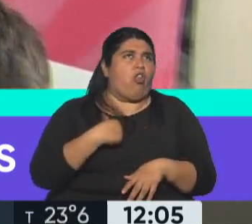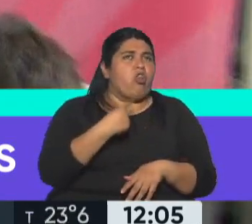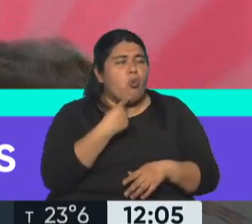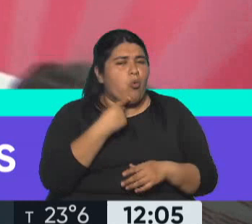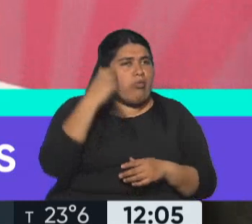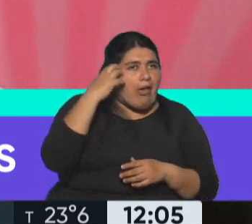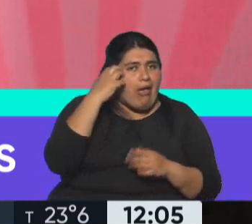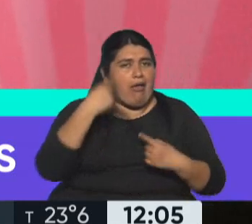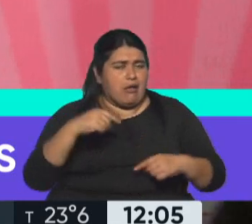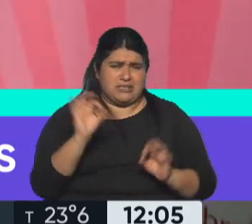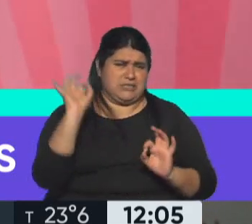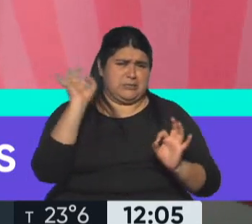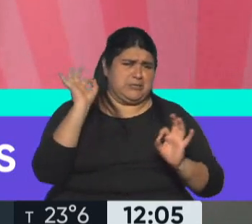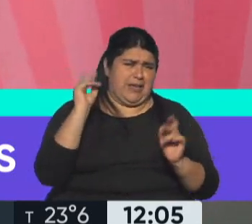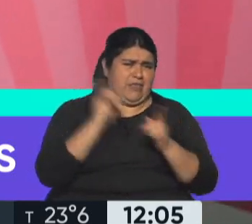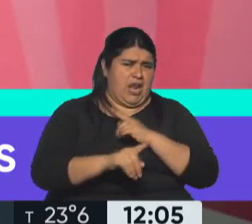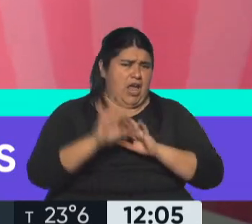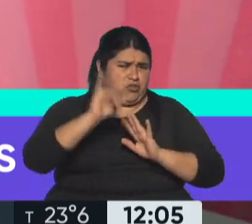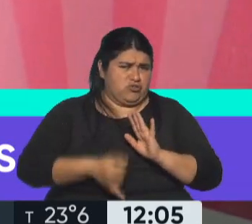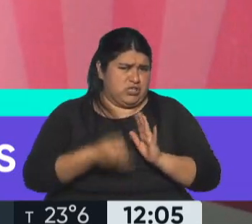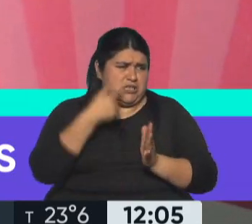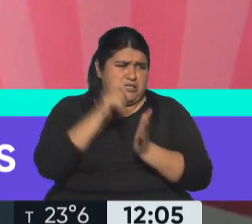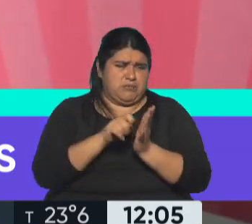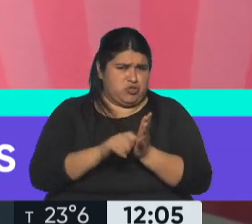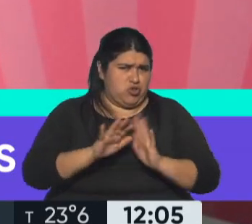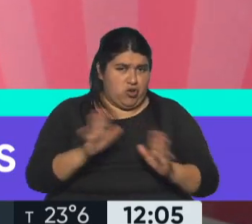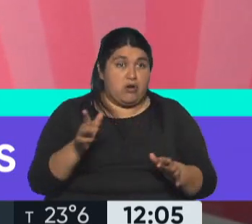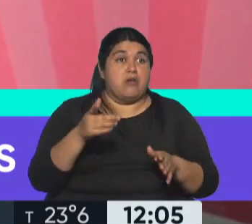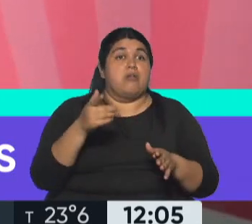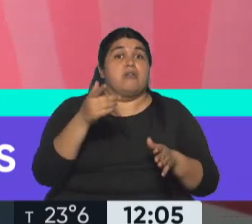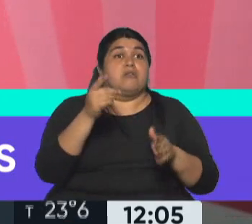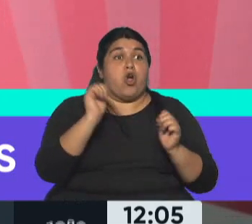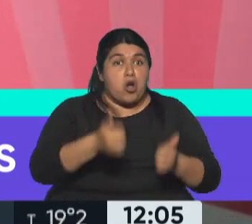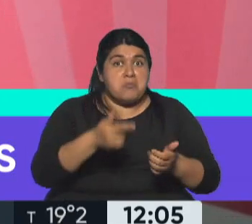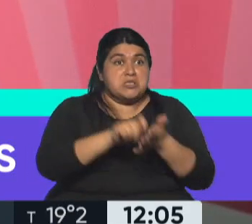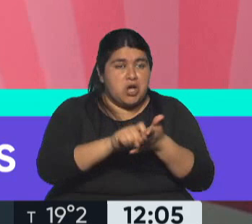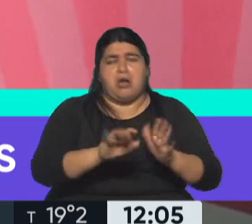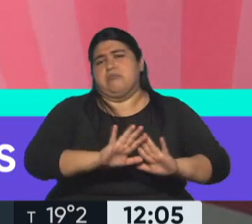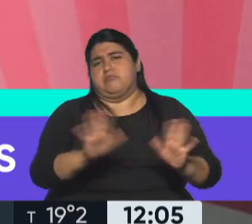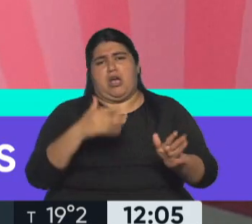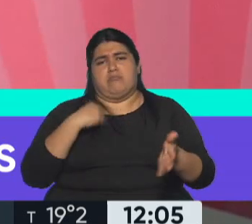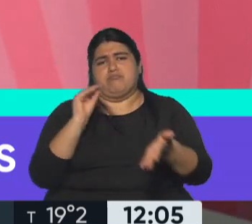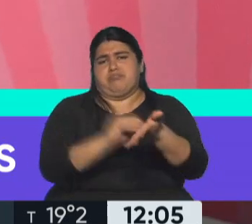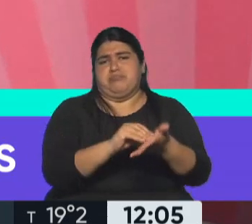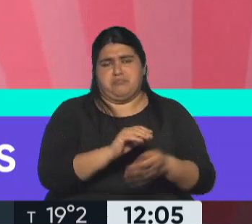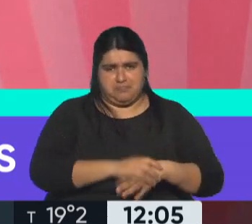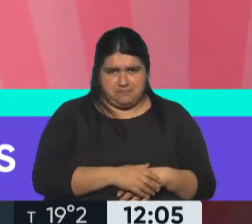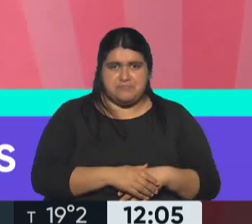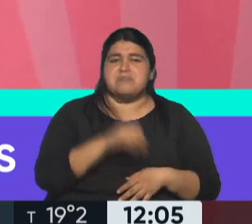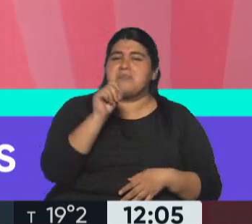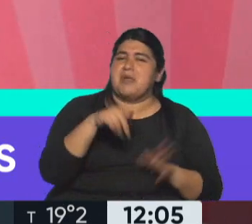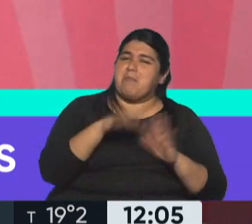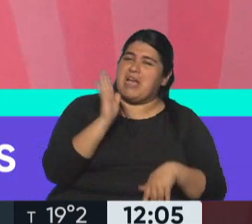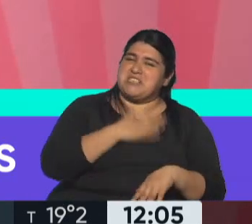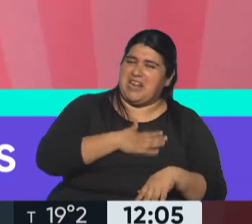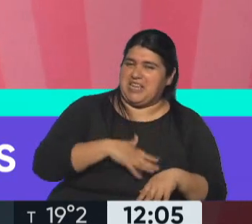momento en vacunarlos, así que cuando supimos que estaba habilitado para poder anotarlos, los anotamos enseguida. Por supuesto, estás más tranquila cuando